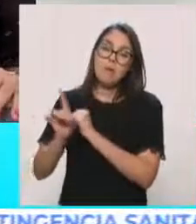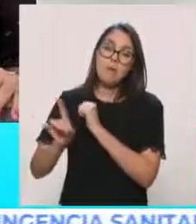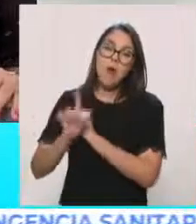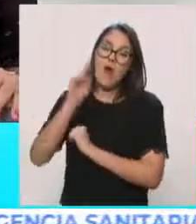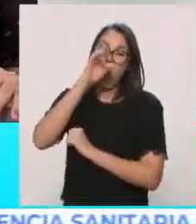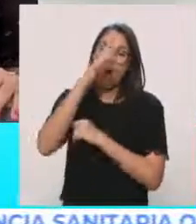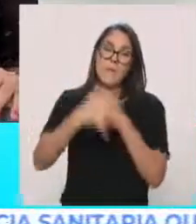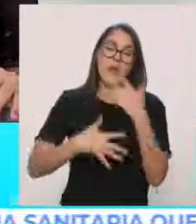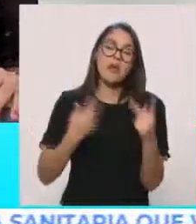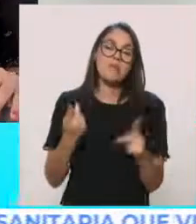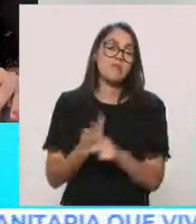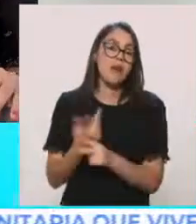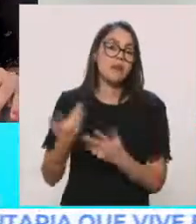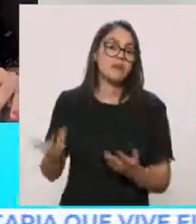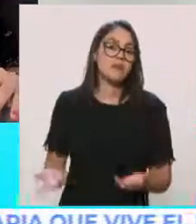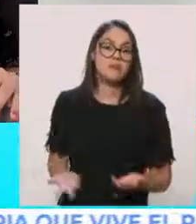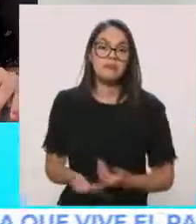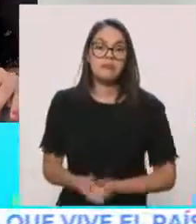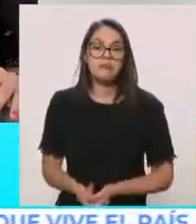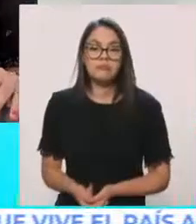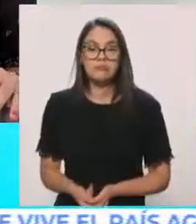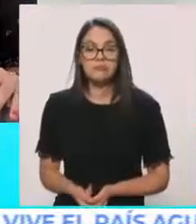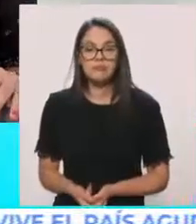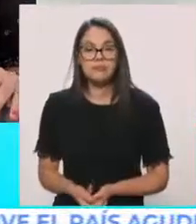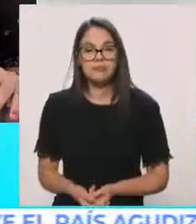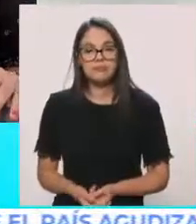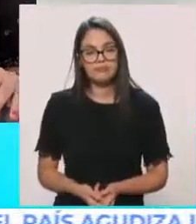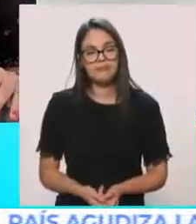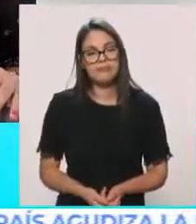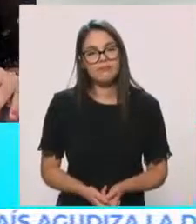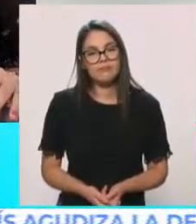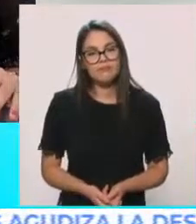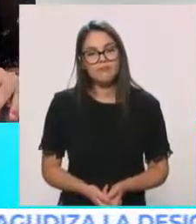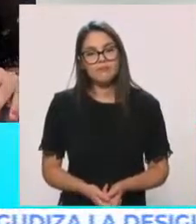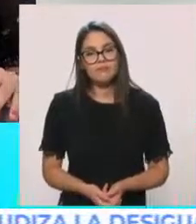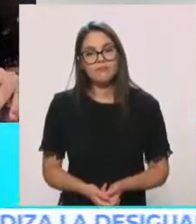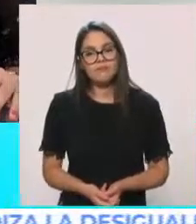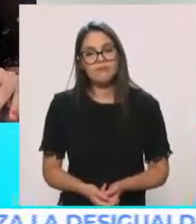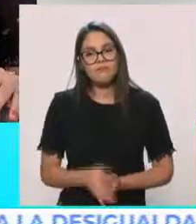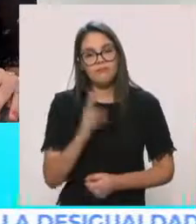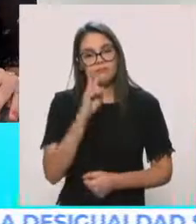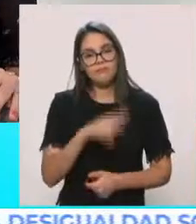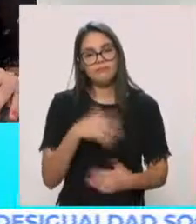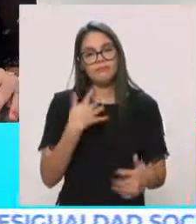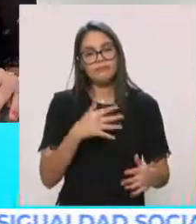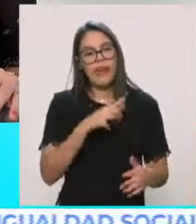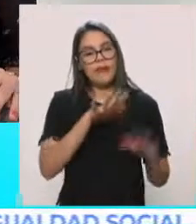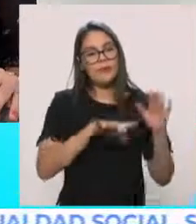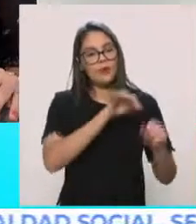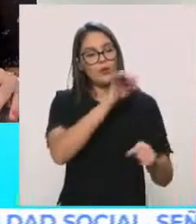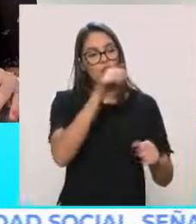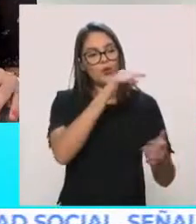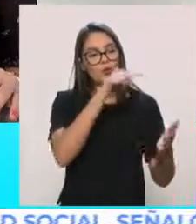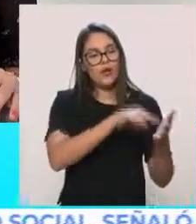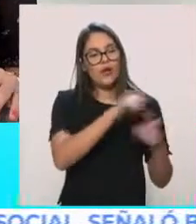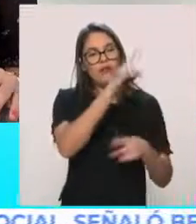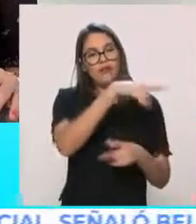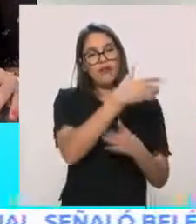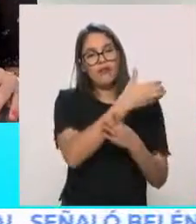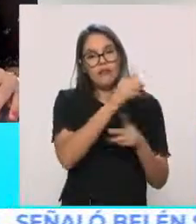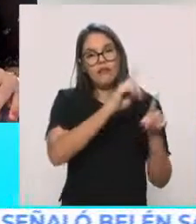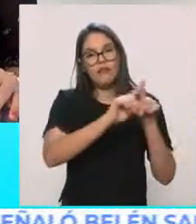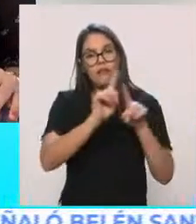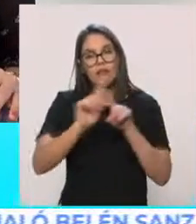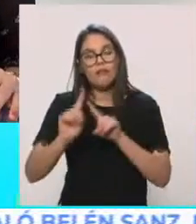violencia. Bueno, es muy relevante, asumiendo que sobre todo en los centros urbanos, donde también se concentra la denuncia y